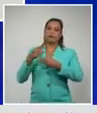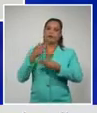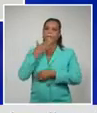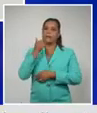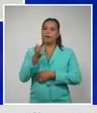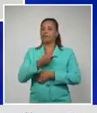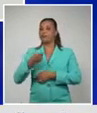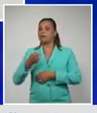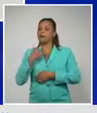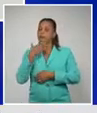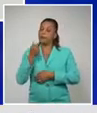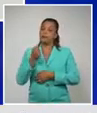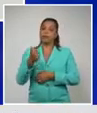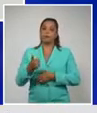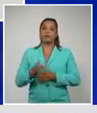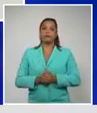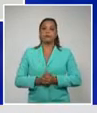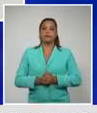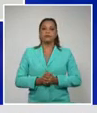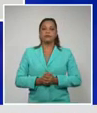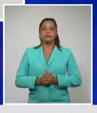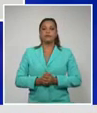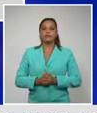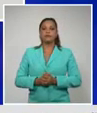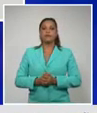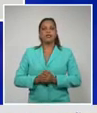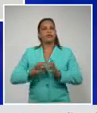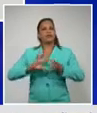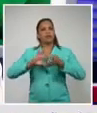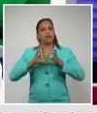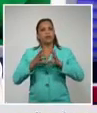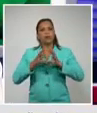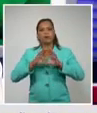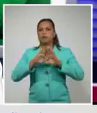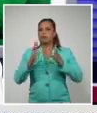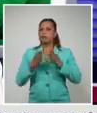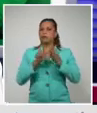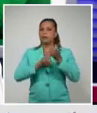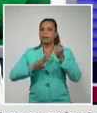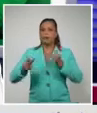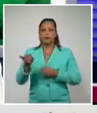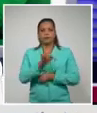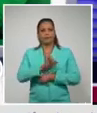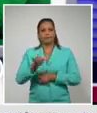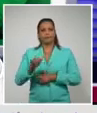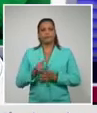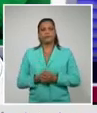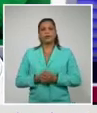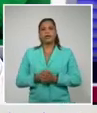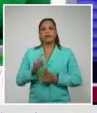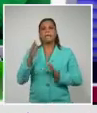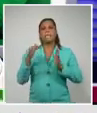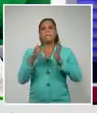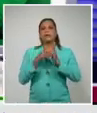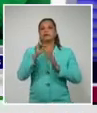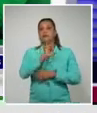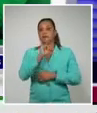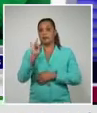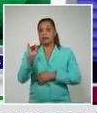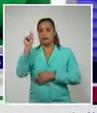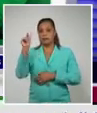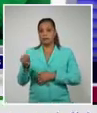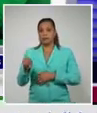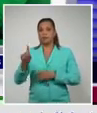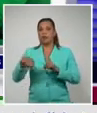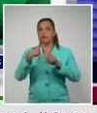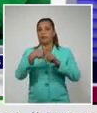agilidad. De todas formas, de todos los territorios. Los 1.077 casos que se diagnosticaron ayer